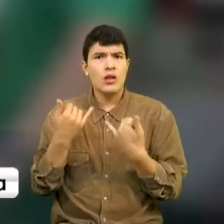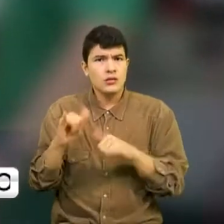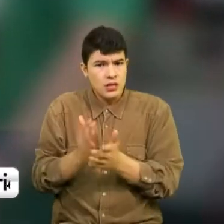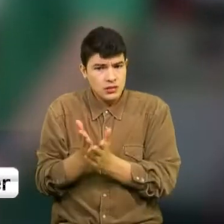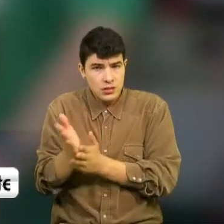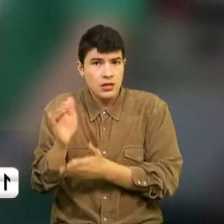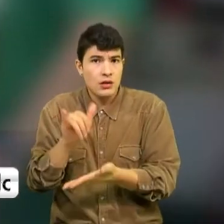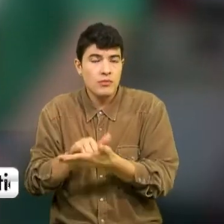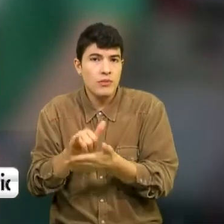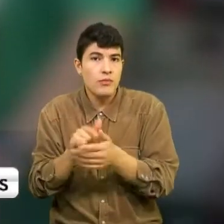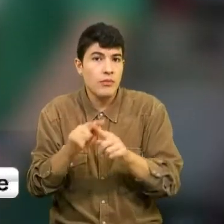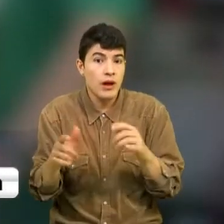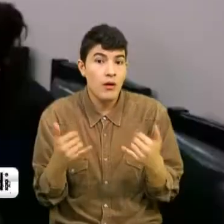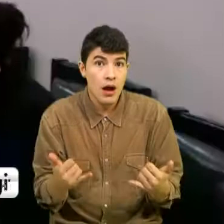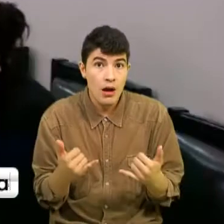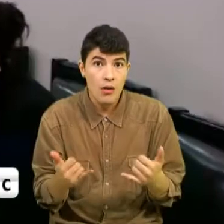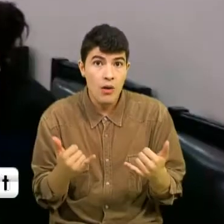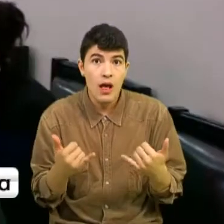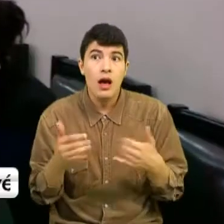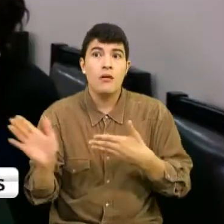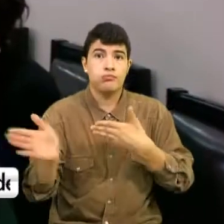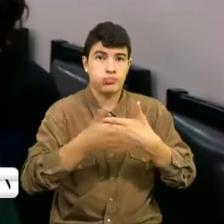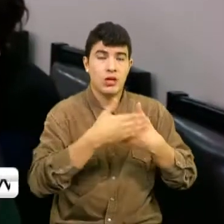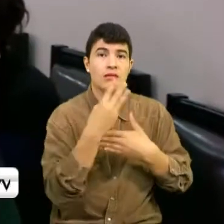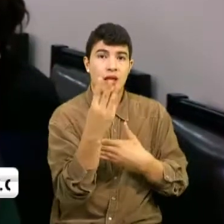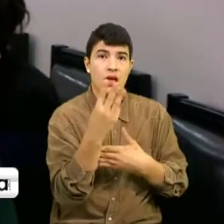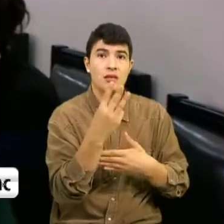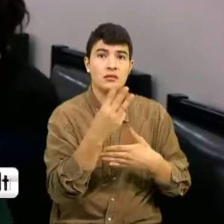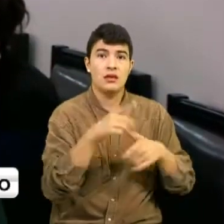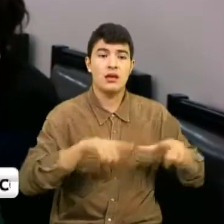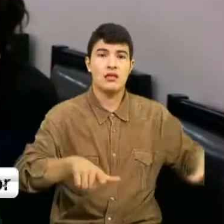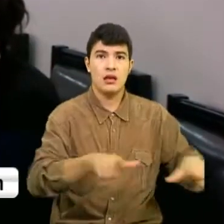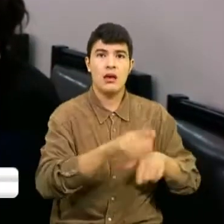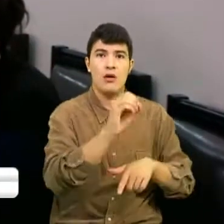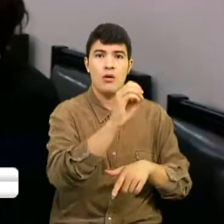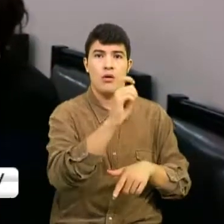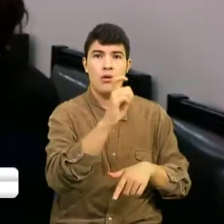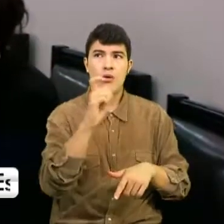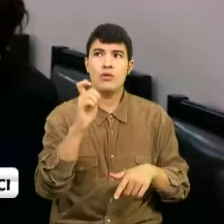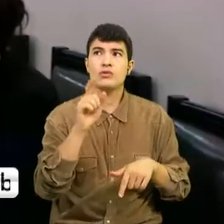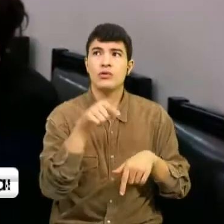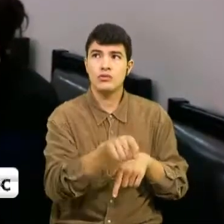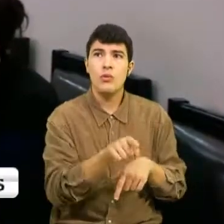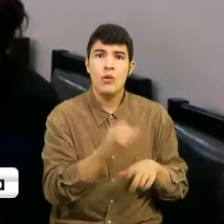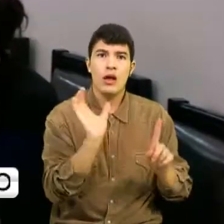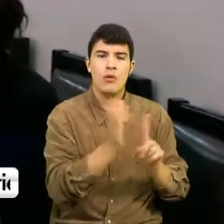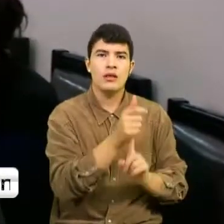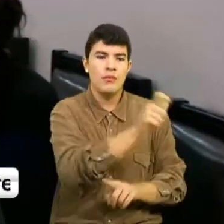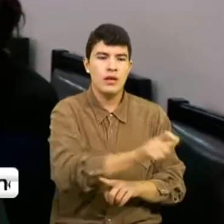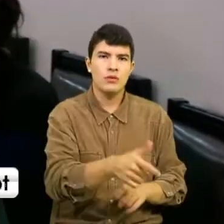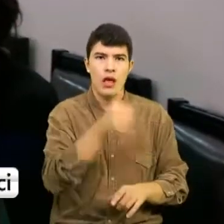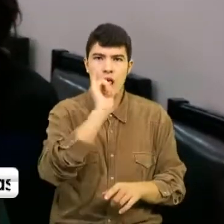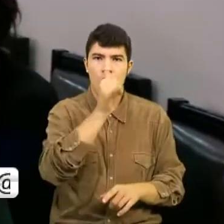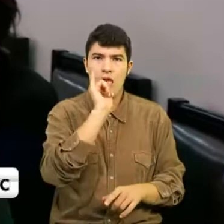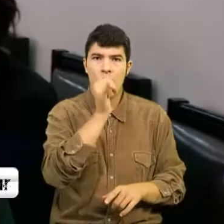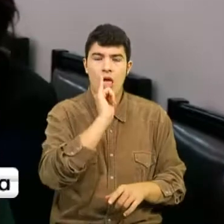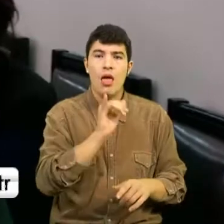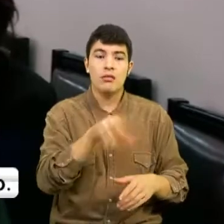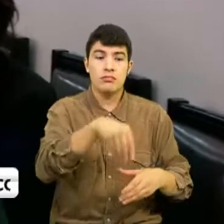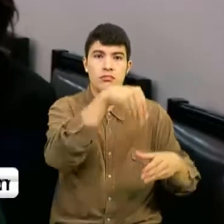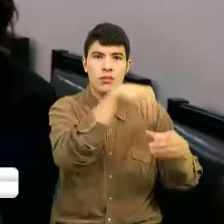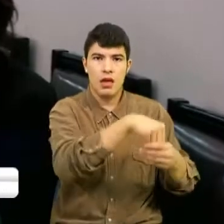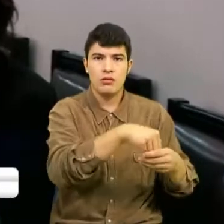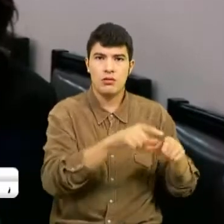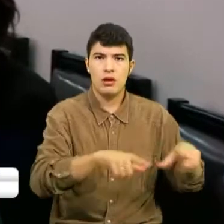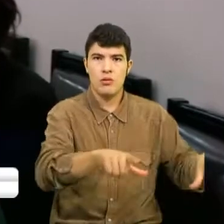hasta el momento se han logrado cerrar tres tiendas otros por haberle encontrado clientes consumiendo bebidas embriagantes dentro de